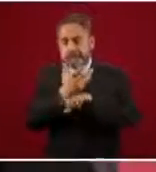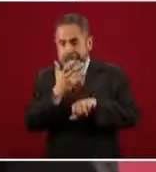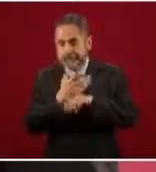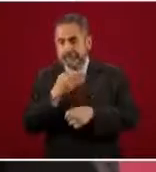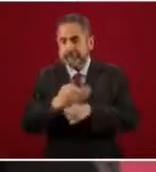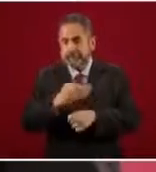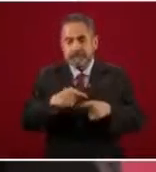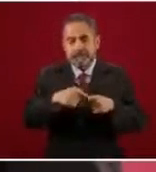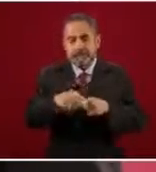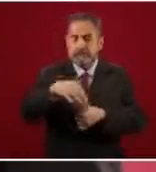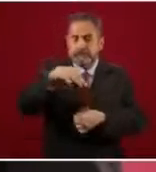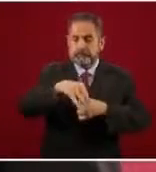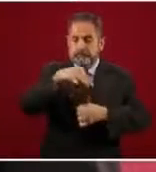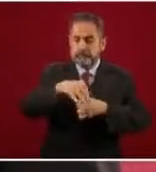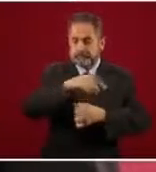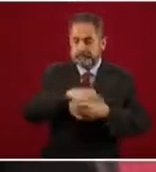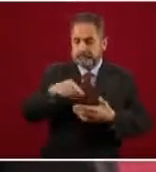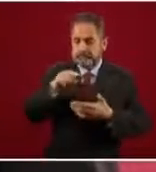Unidos.